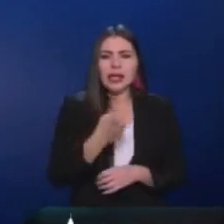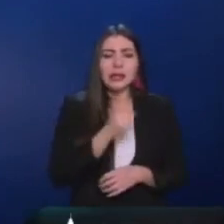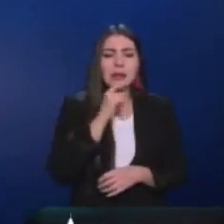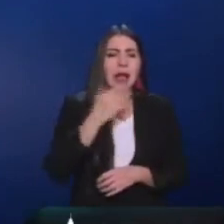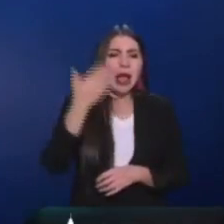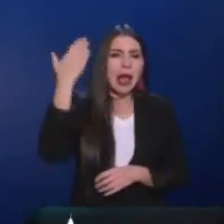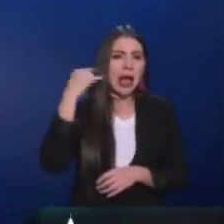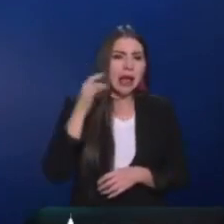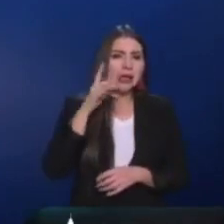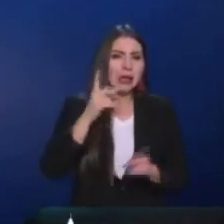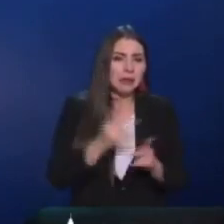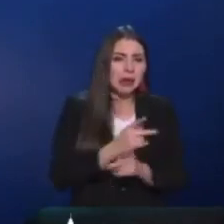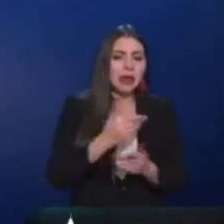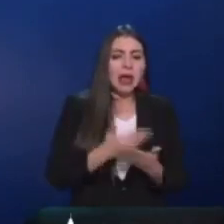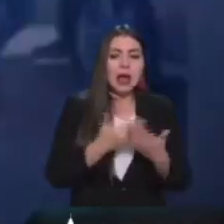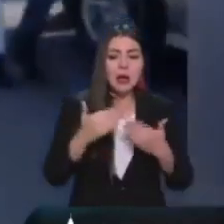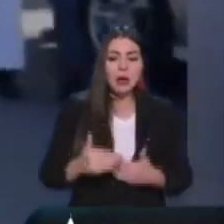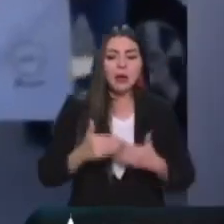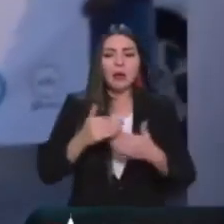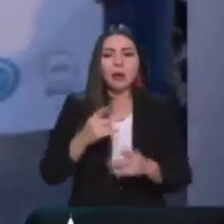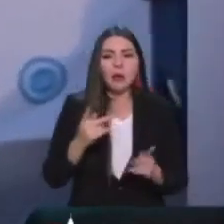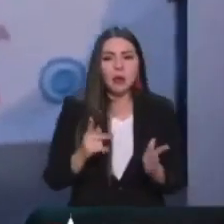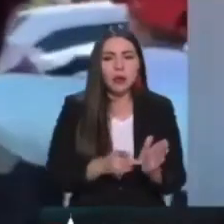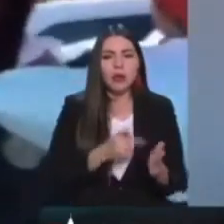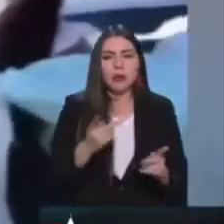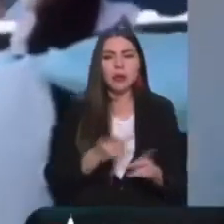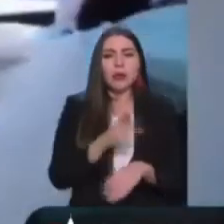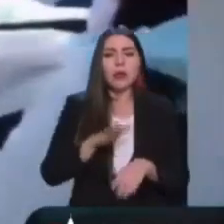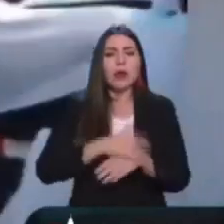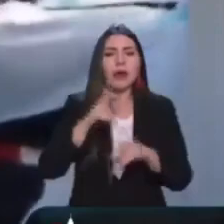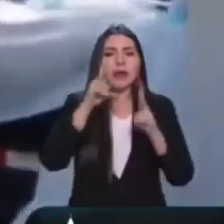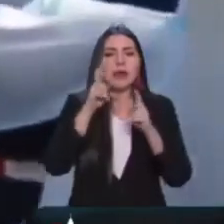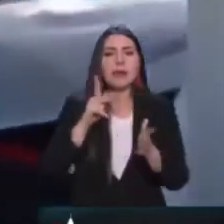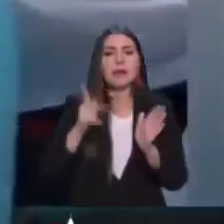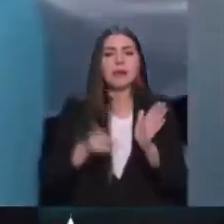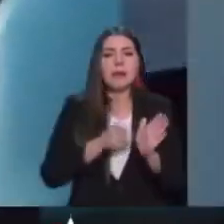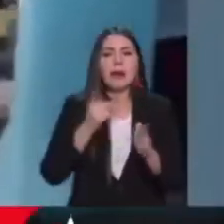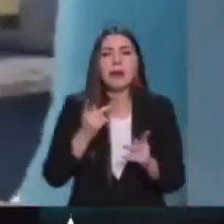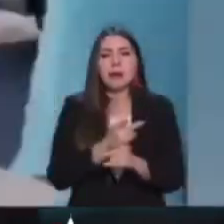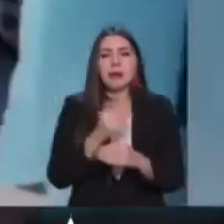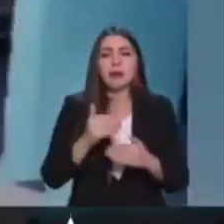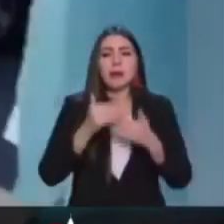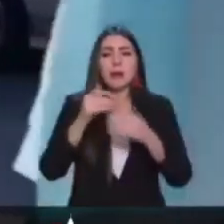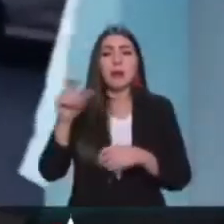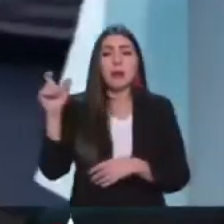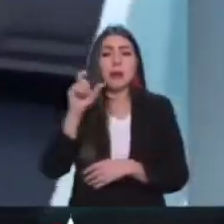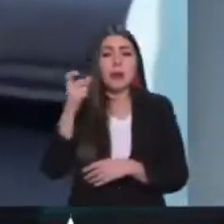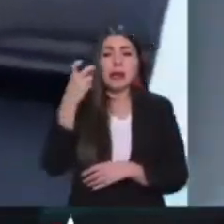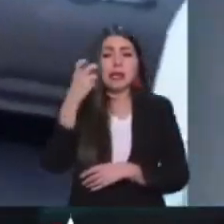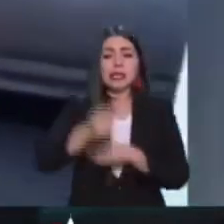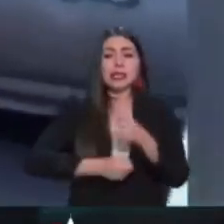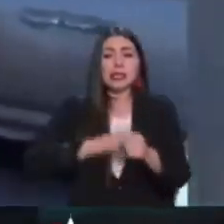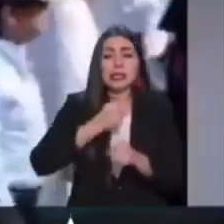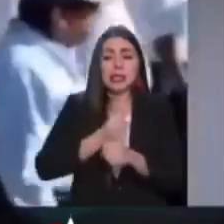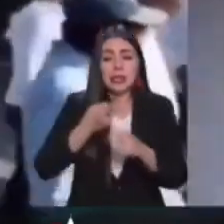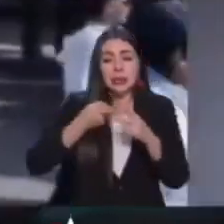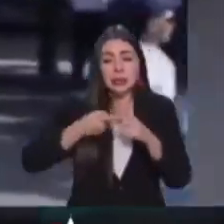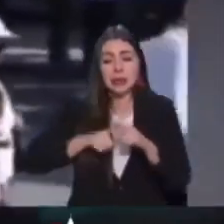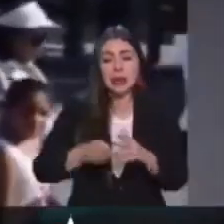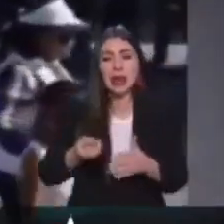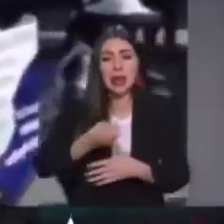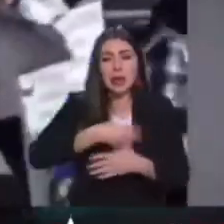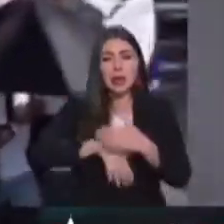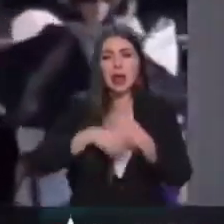repetitivo porque es un tema repetido. Cuando se abrió un poco la despenalización del aborto en ese año, hubo una serie